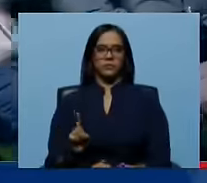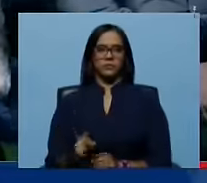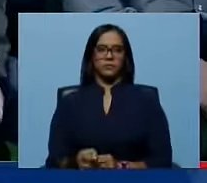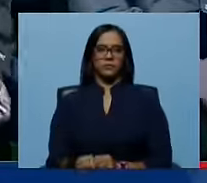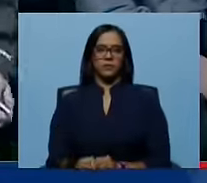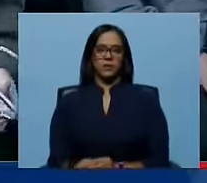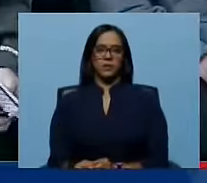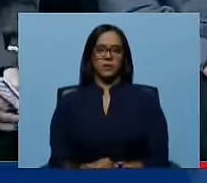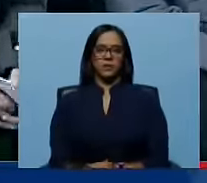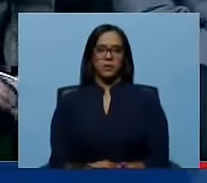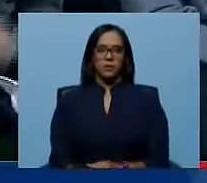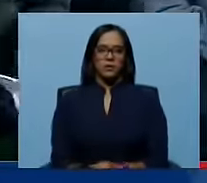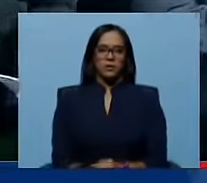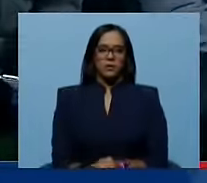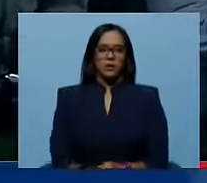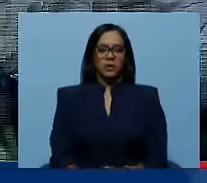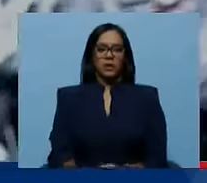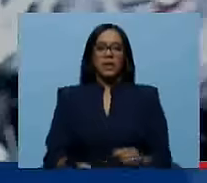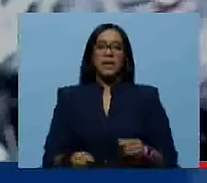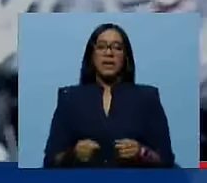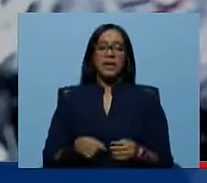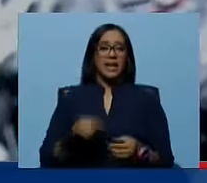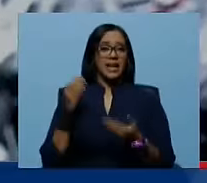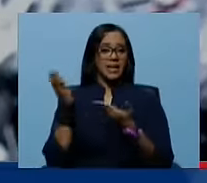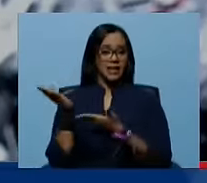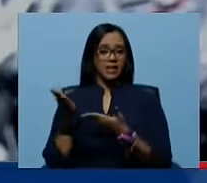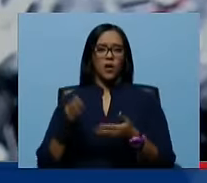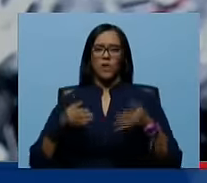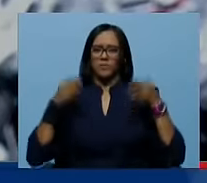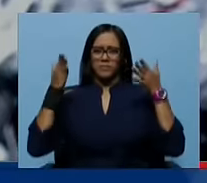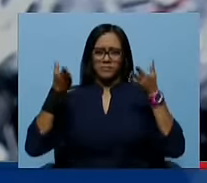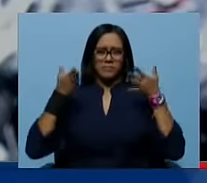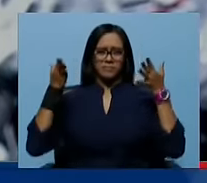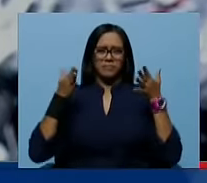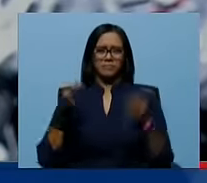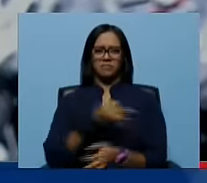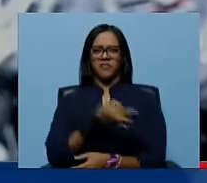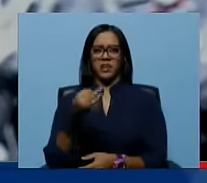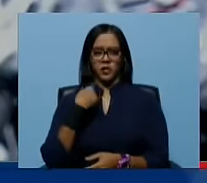Les dio una clase magistral. Yo vi el video.